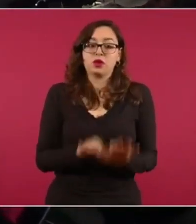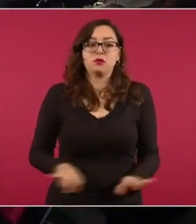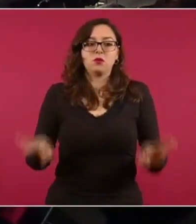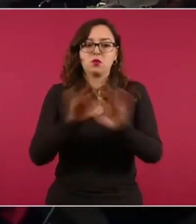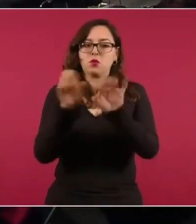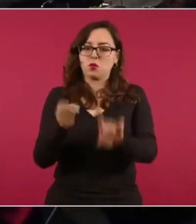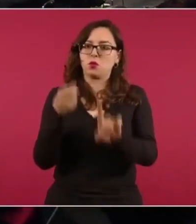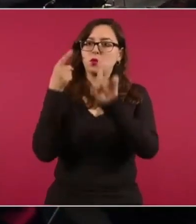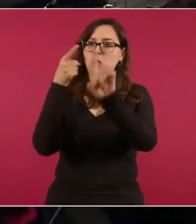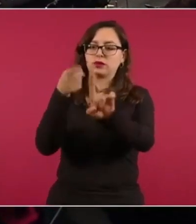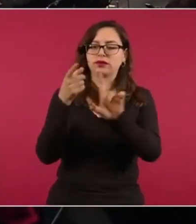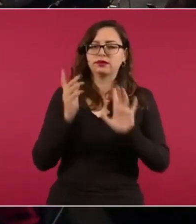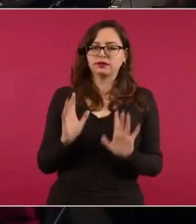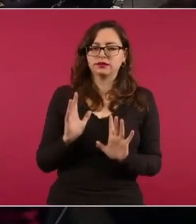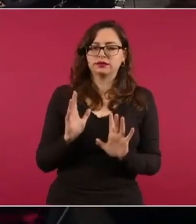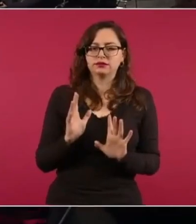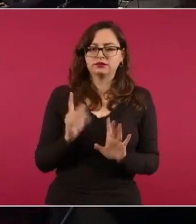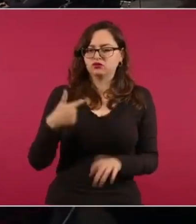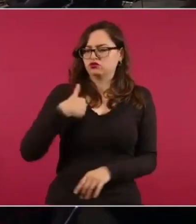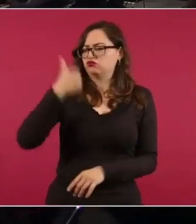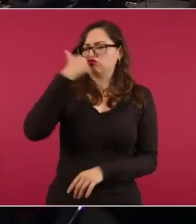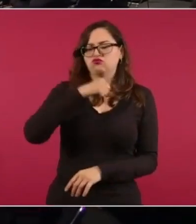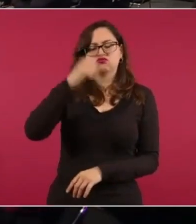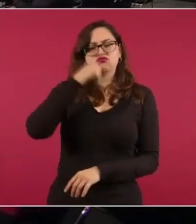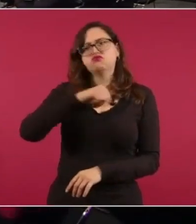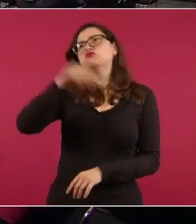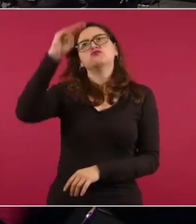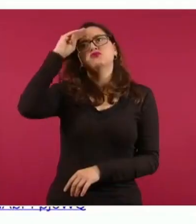porque nos pasa a todos.